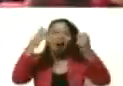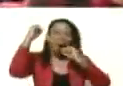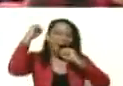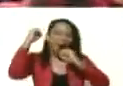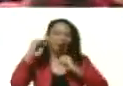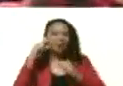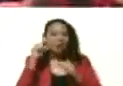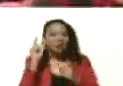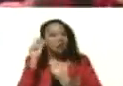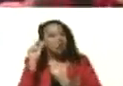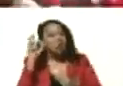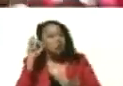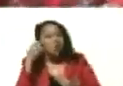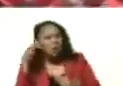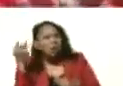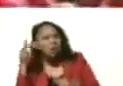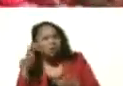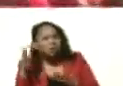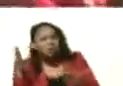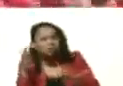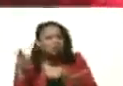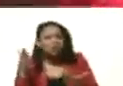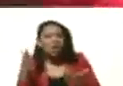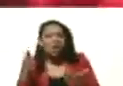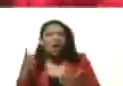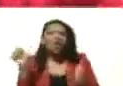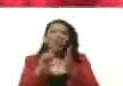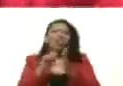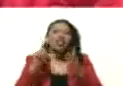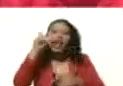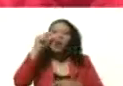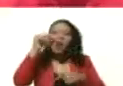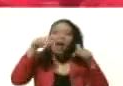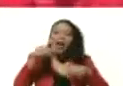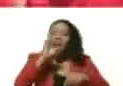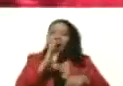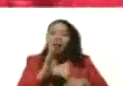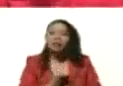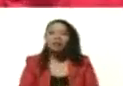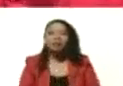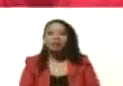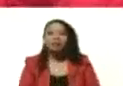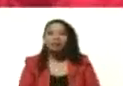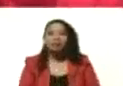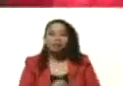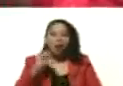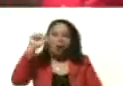Escuchen, escuchen, nada más escuchen, ¿no? ¿Dónde están los hombres de Barina?